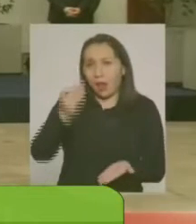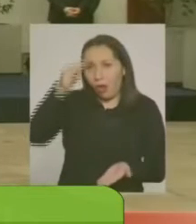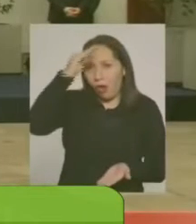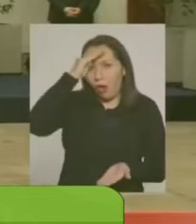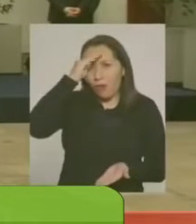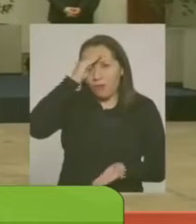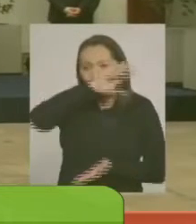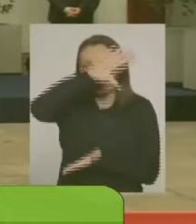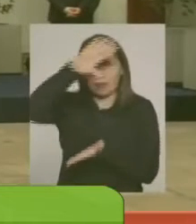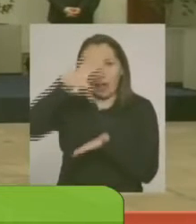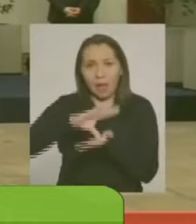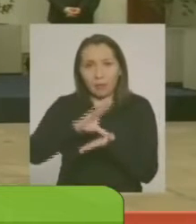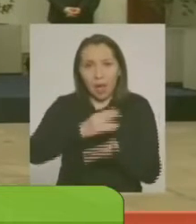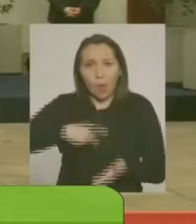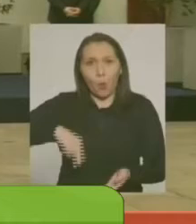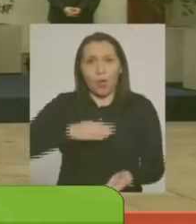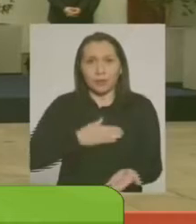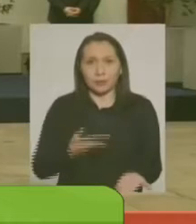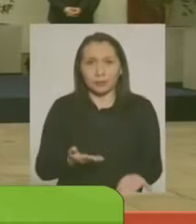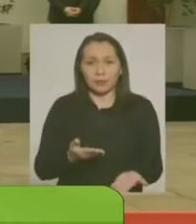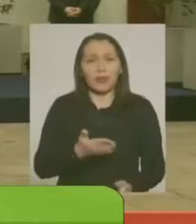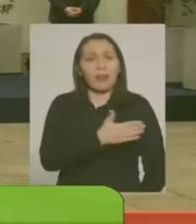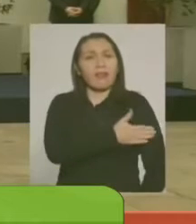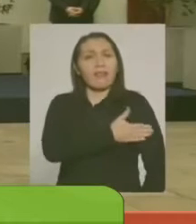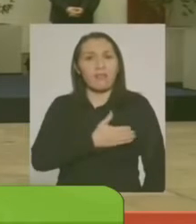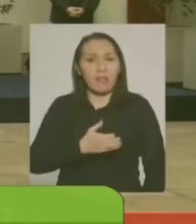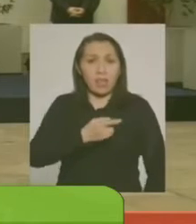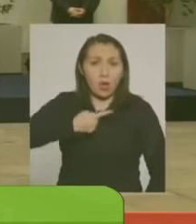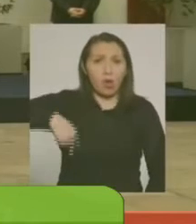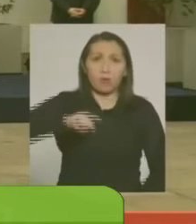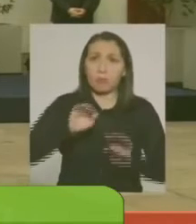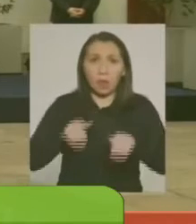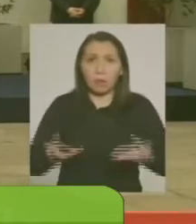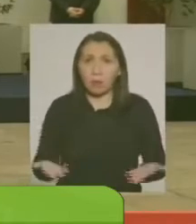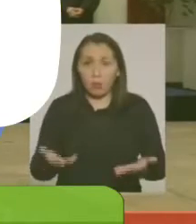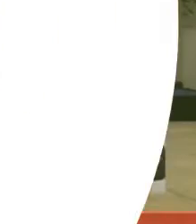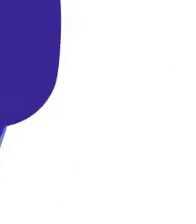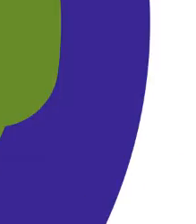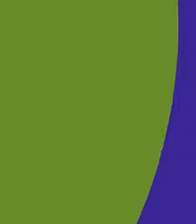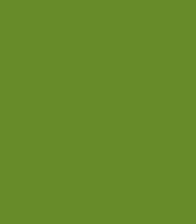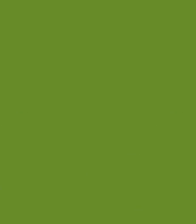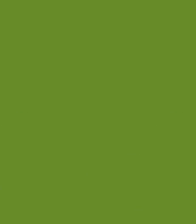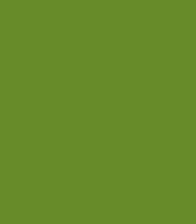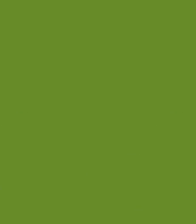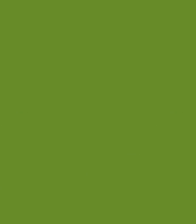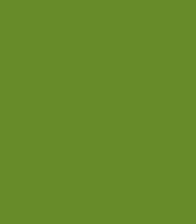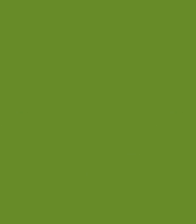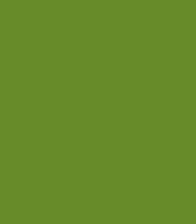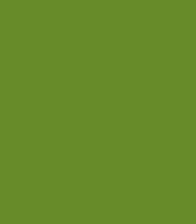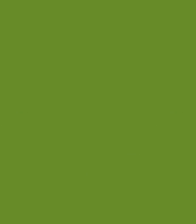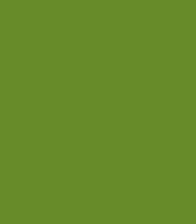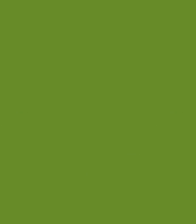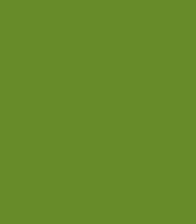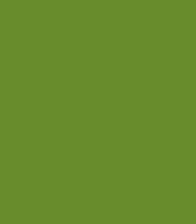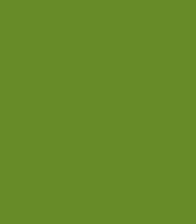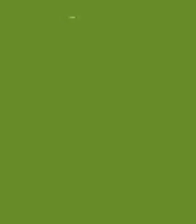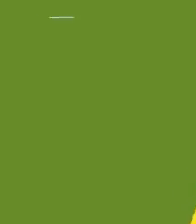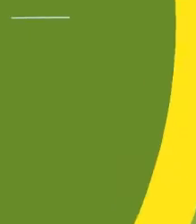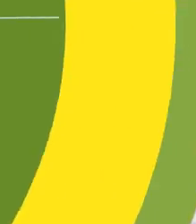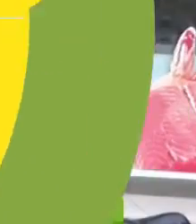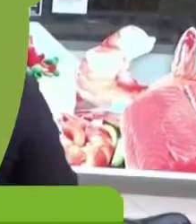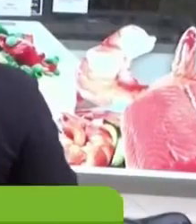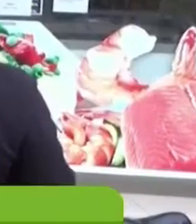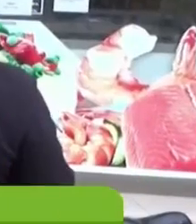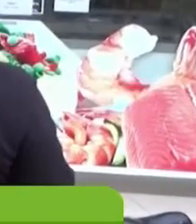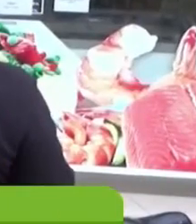familia y una clase media que necesita hoy día apoyo. ¿En qué? Liquidez financiera, postergación de pagos, por ejemplo, en el caso de los dividendos y los subsidios de arriendo,